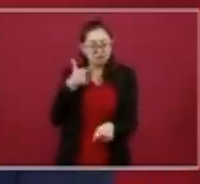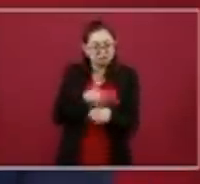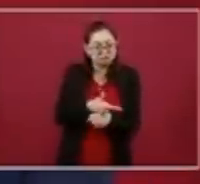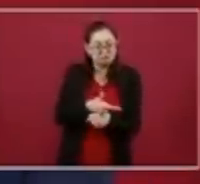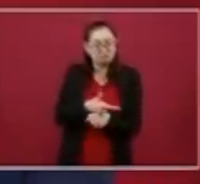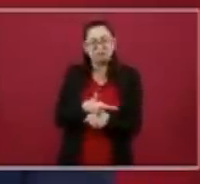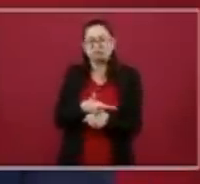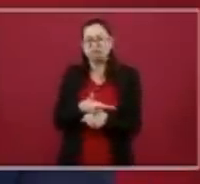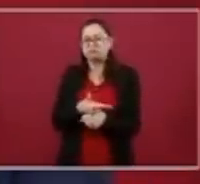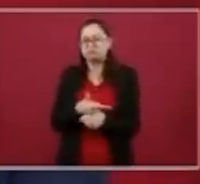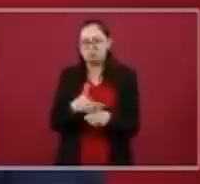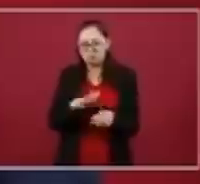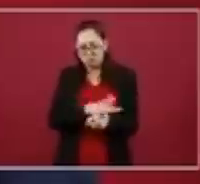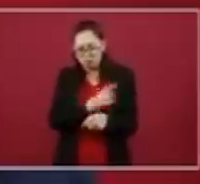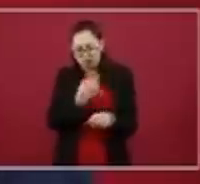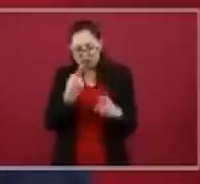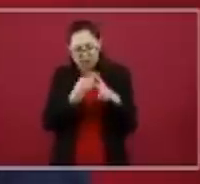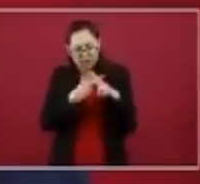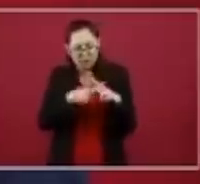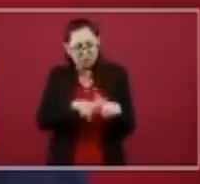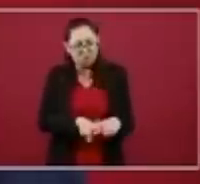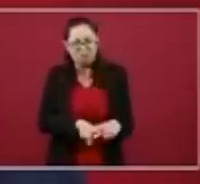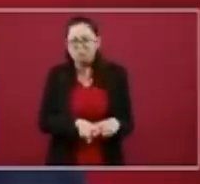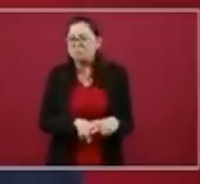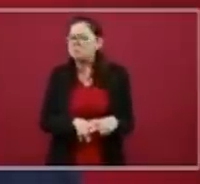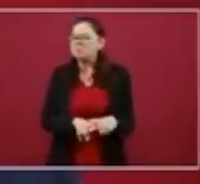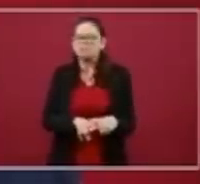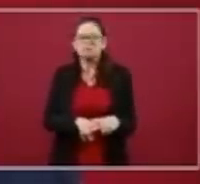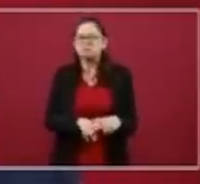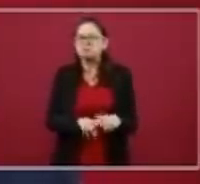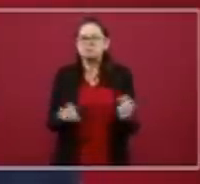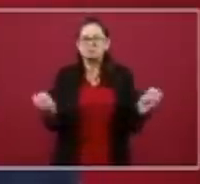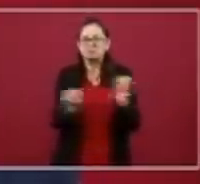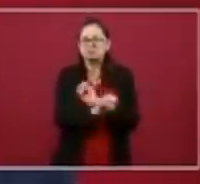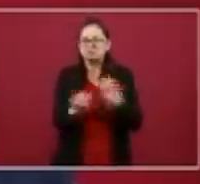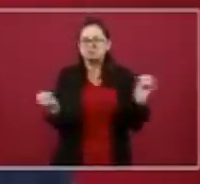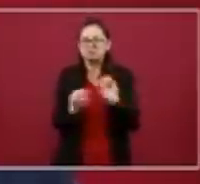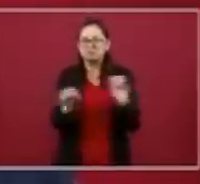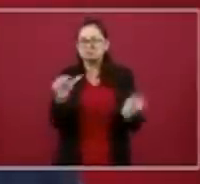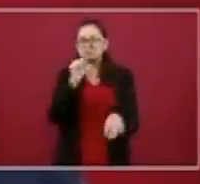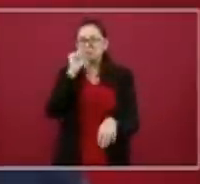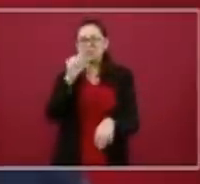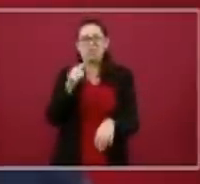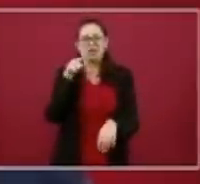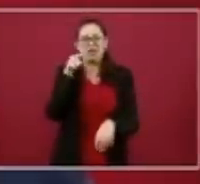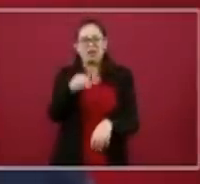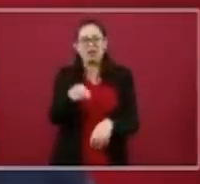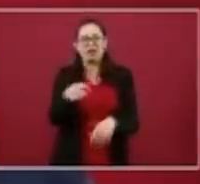sin atender las causas, le pegó un garrotazo al avispero, a lo tonto,